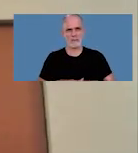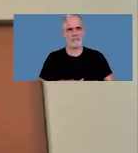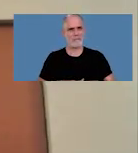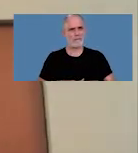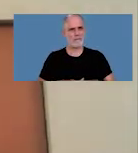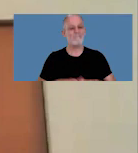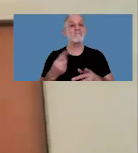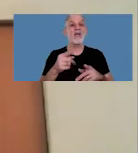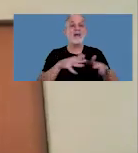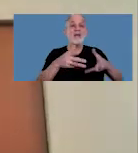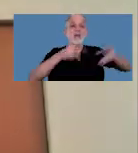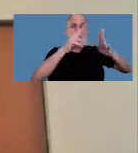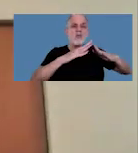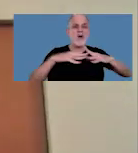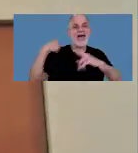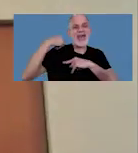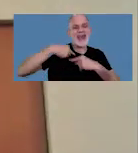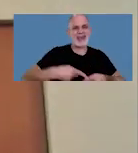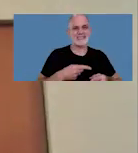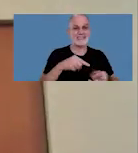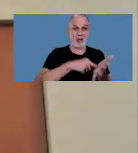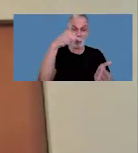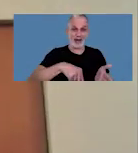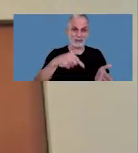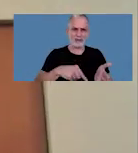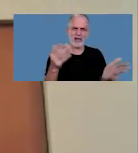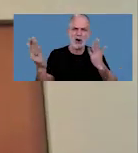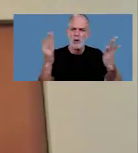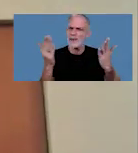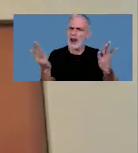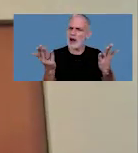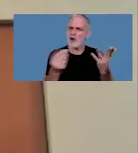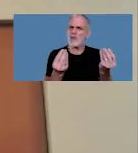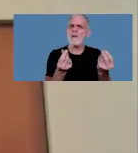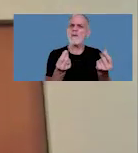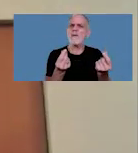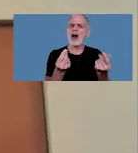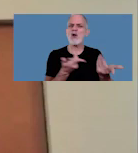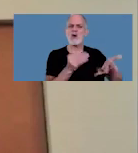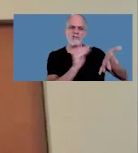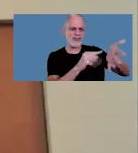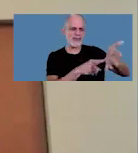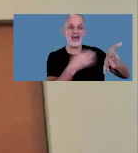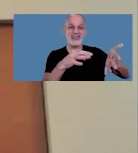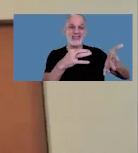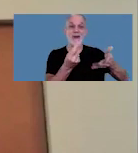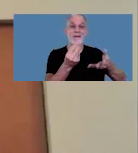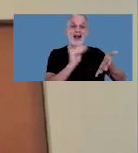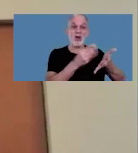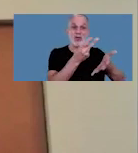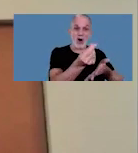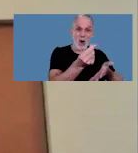Un inmueble recibido por herencia en Cava. Para comparar la evaluación, ¿tengo que tomar el valor de compra